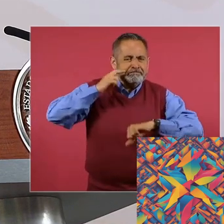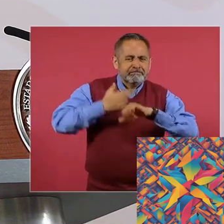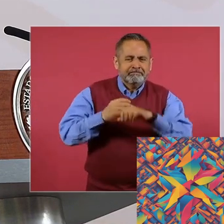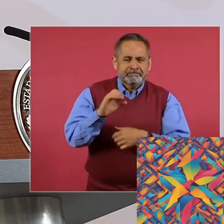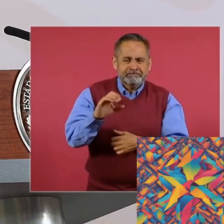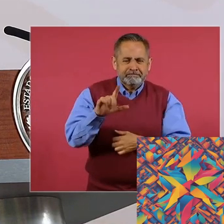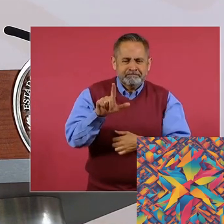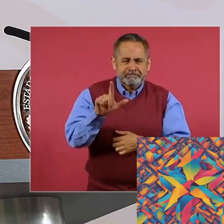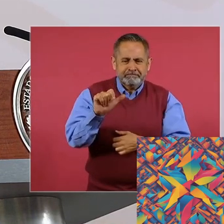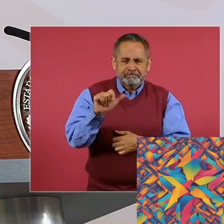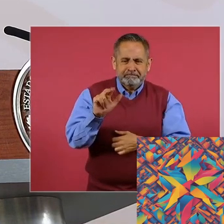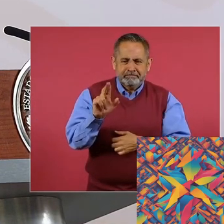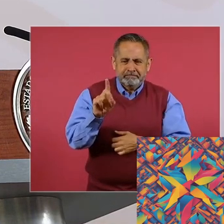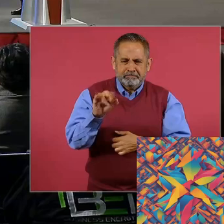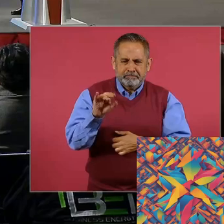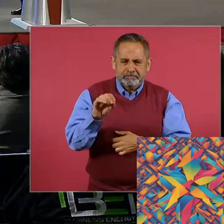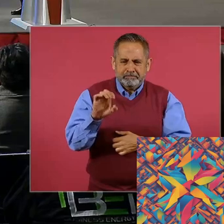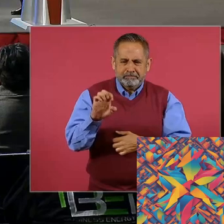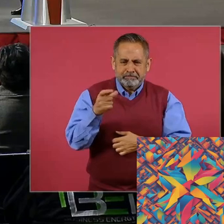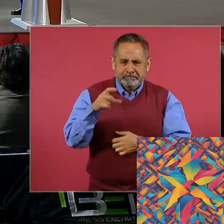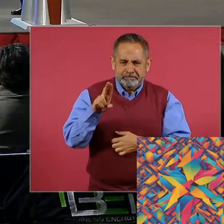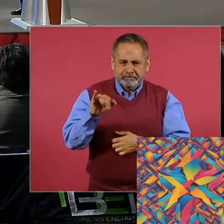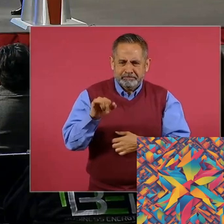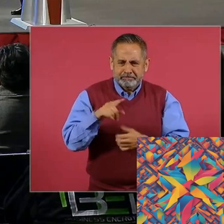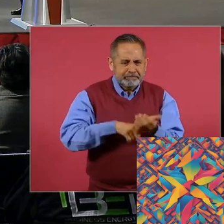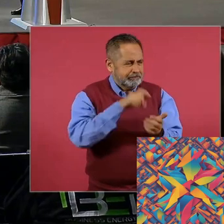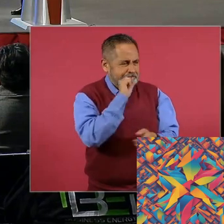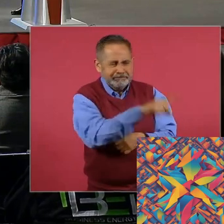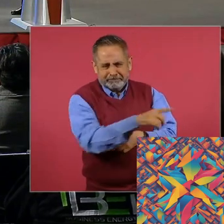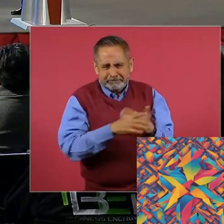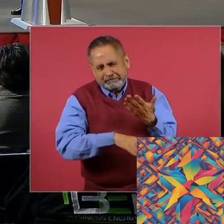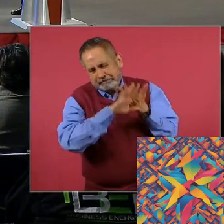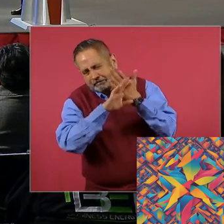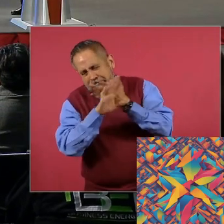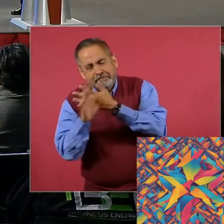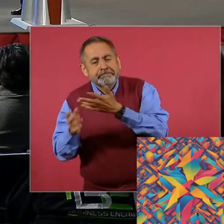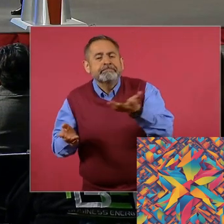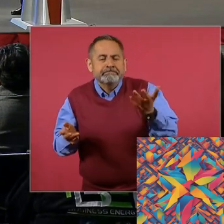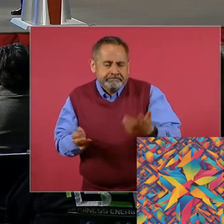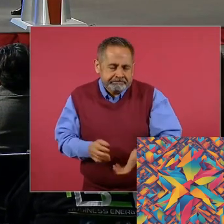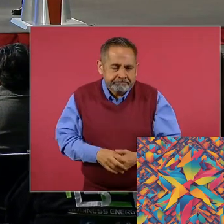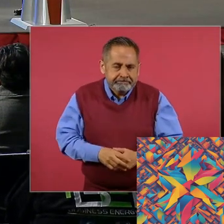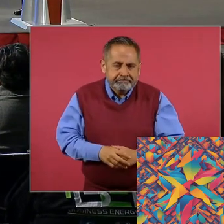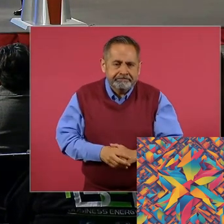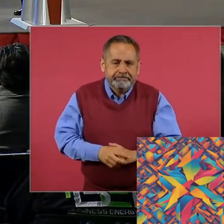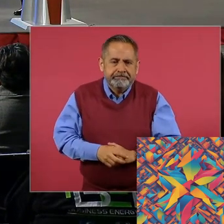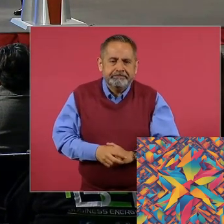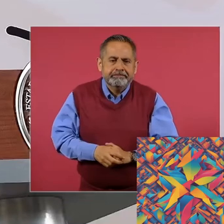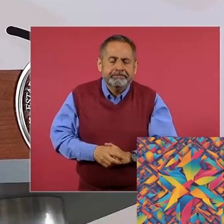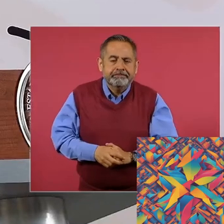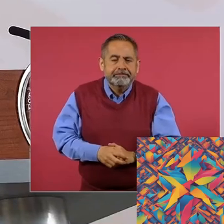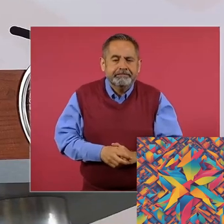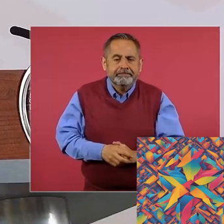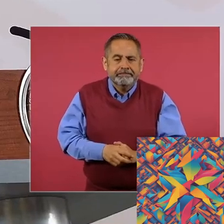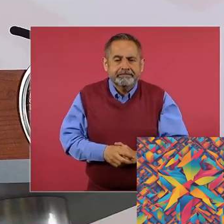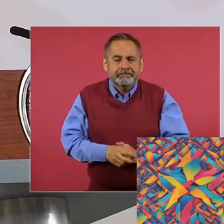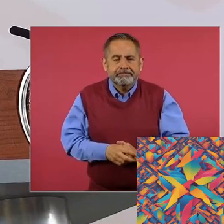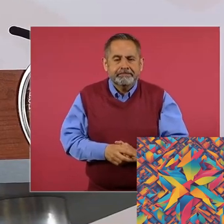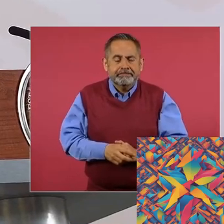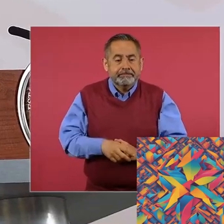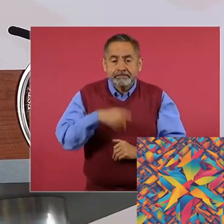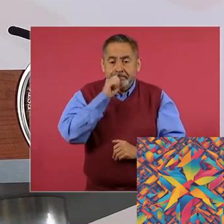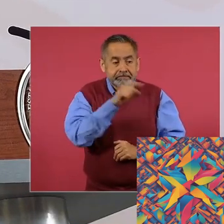La 4T ha demostrado que México puede ser un actor clave en la región, y estos proyectos deben ser una oportunidad para consolidar esa